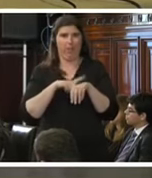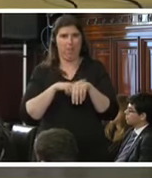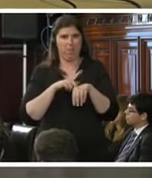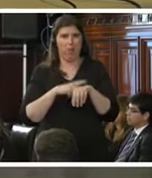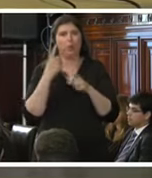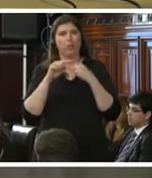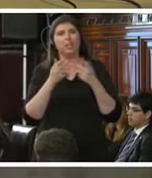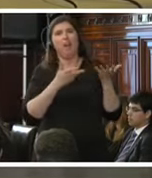Paraguay.